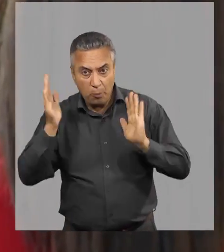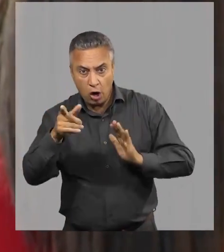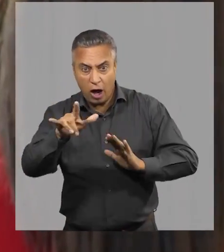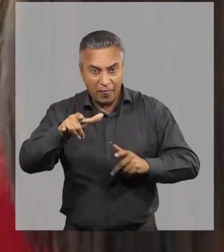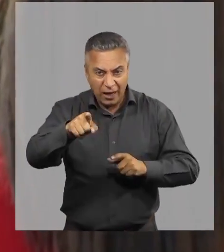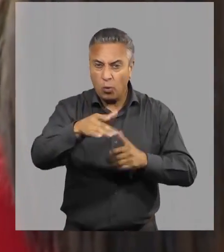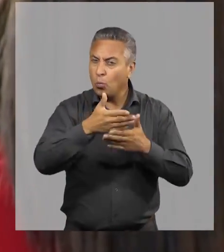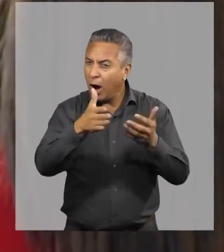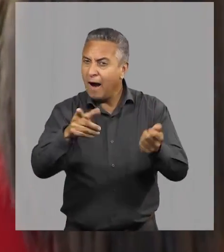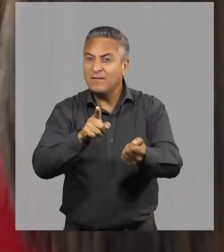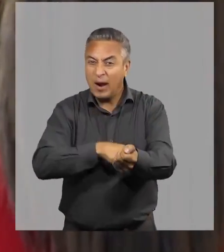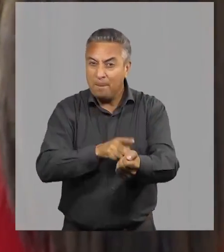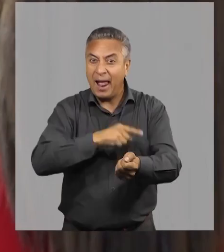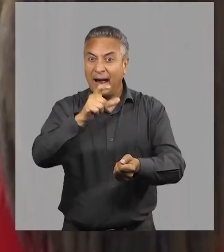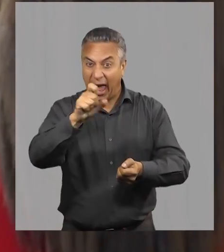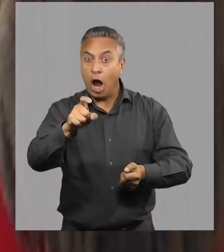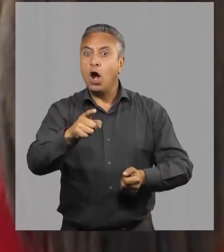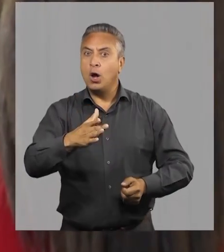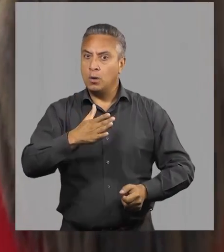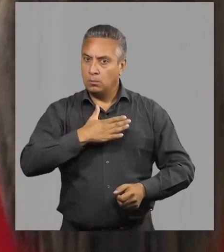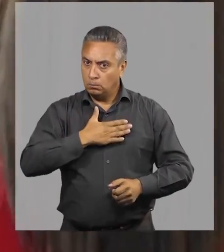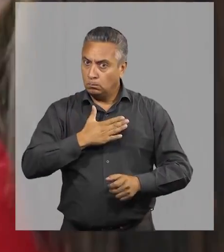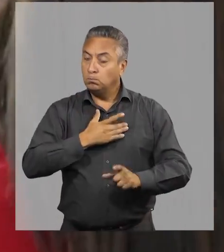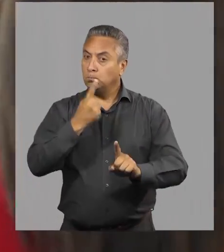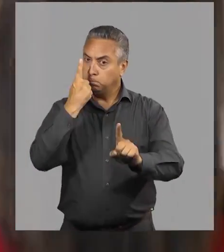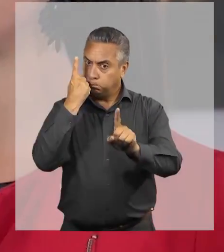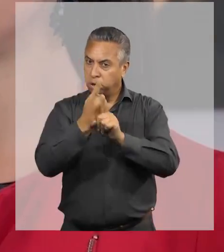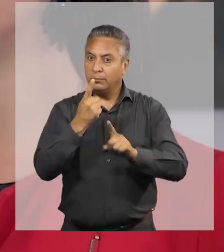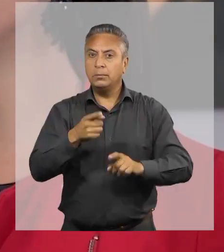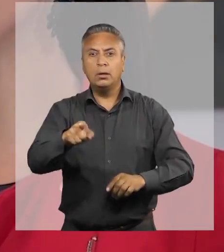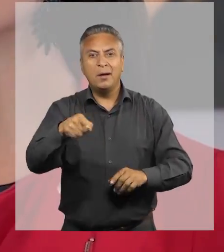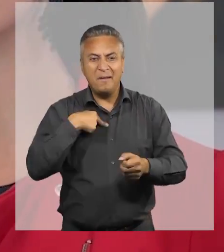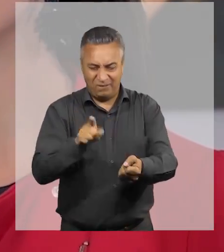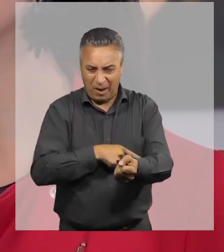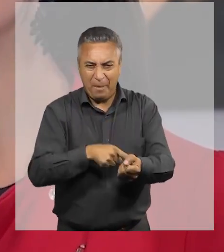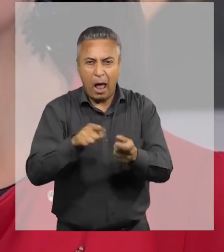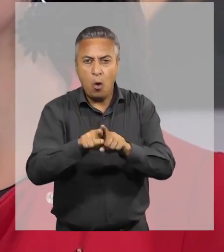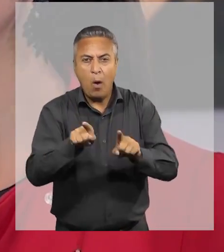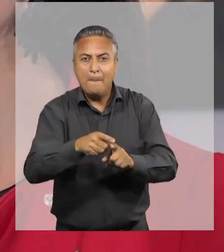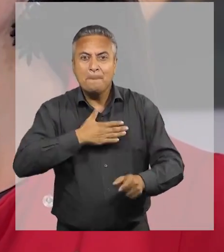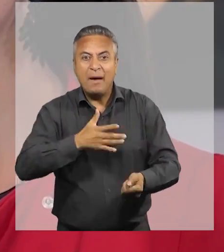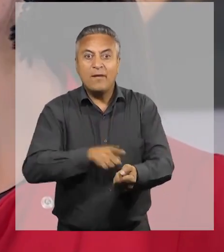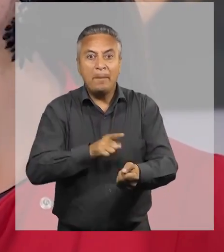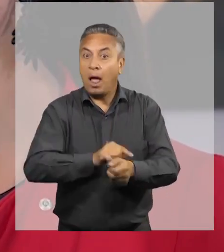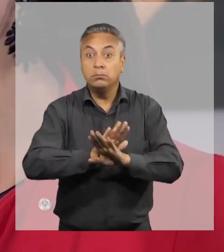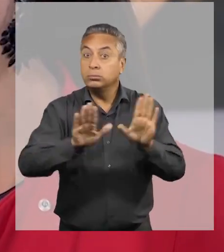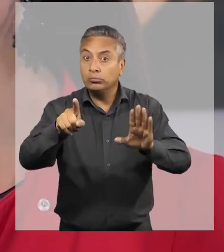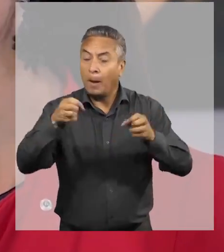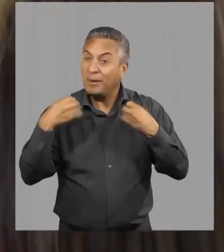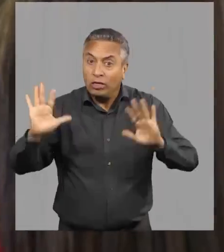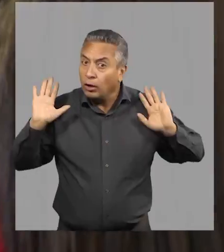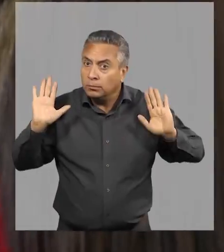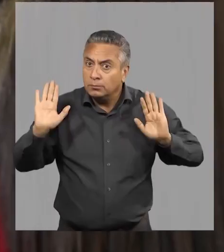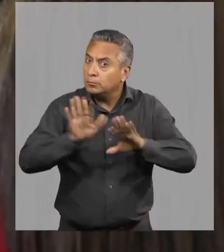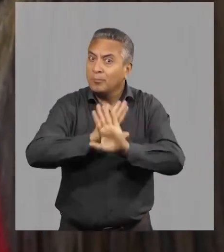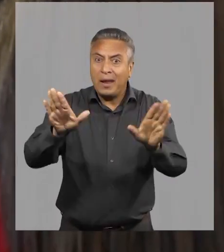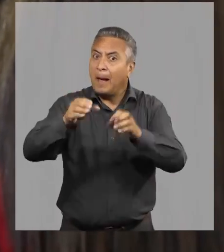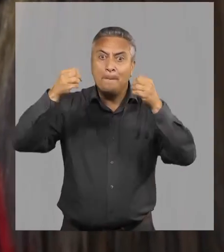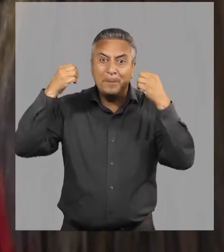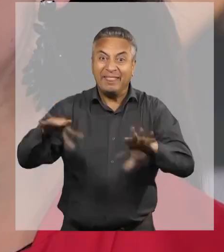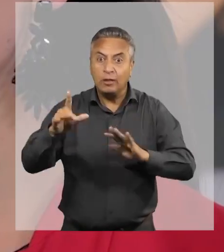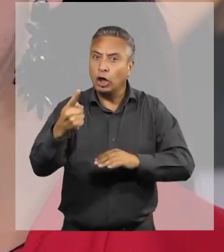estás haciendo daño al Simón o a cualquier persona de la familia El Caco, te vas a encontrar conmigo. Yo quiero esa familia como si fuera mi propia familia. Bueno, los